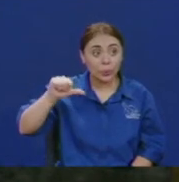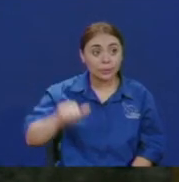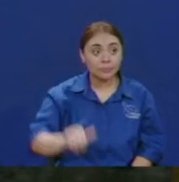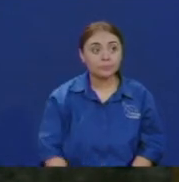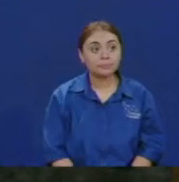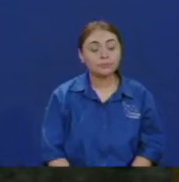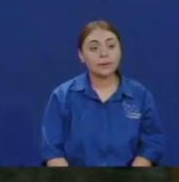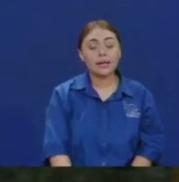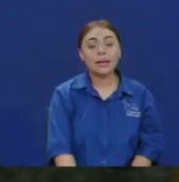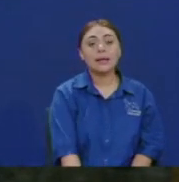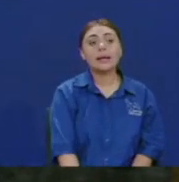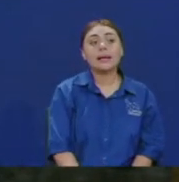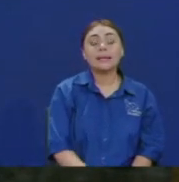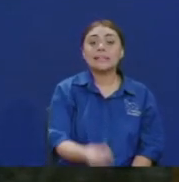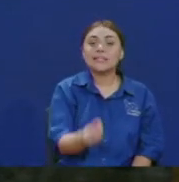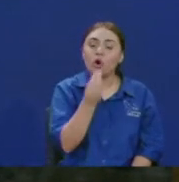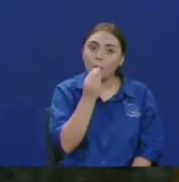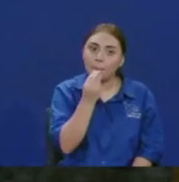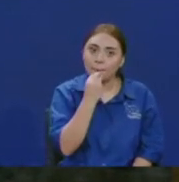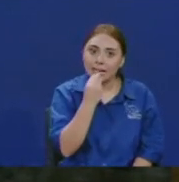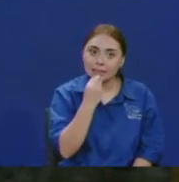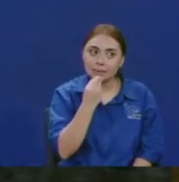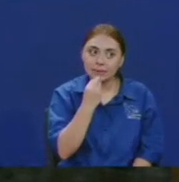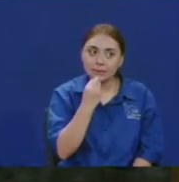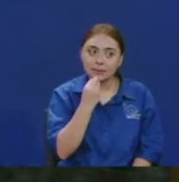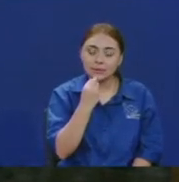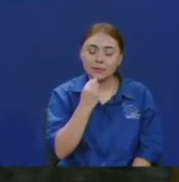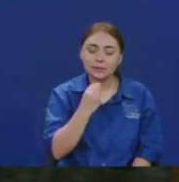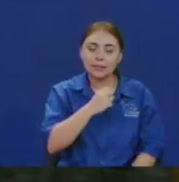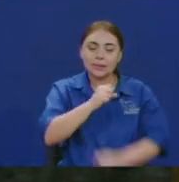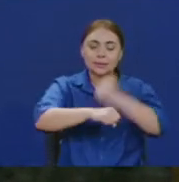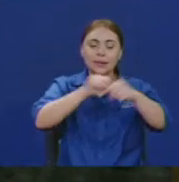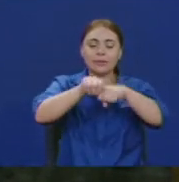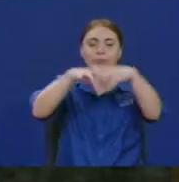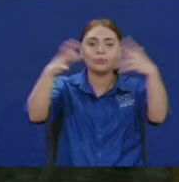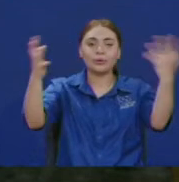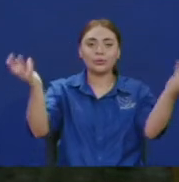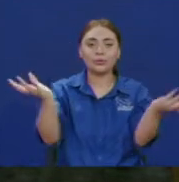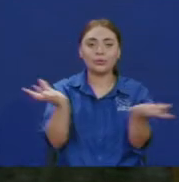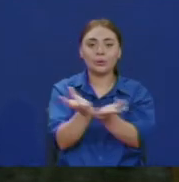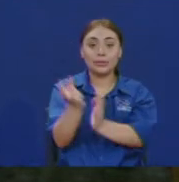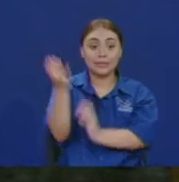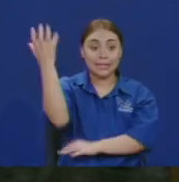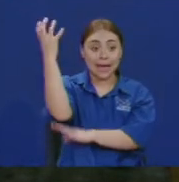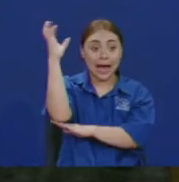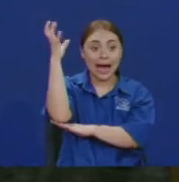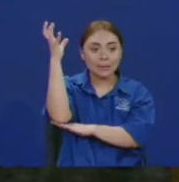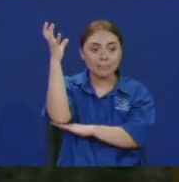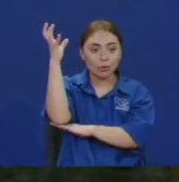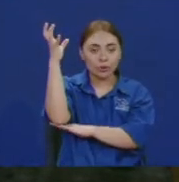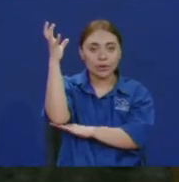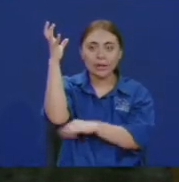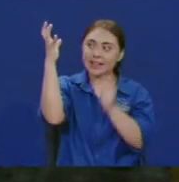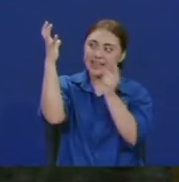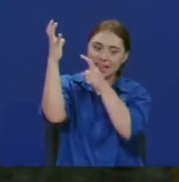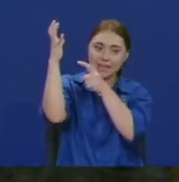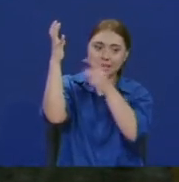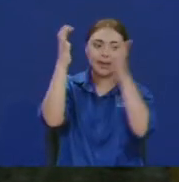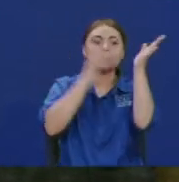cómase el fruto dulce del árbol que le cubre, que se llama